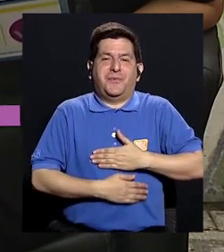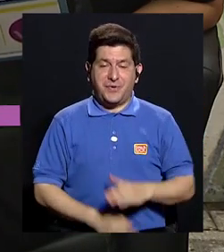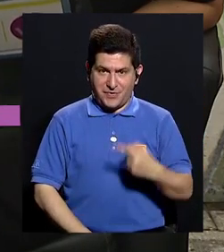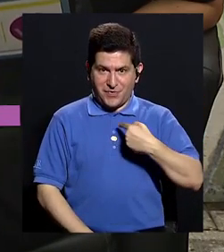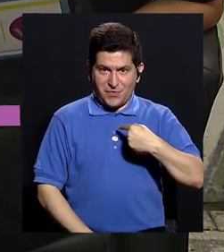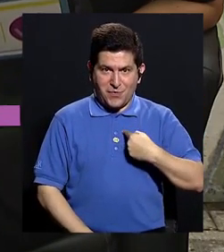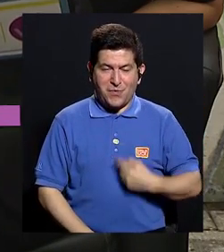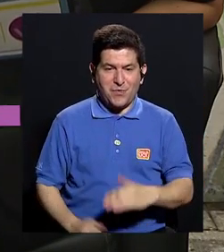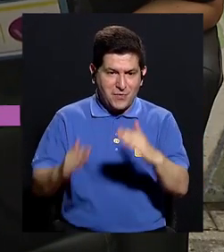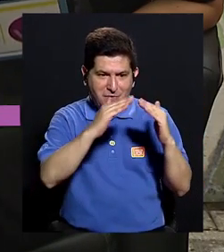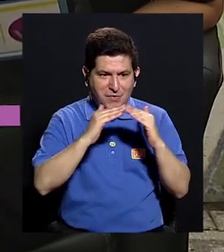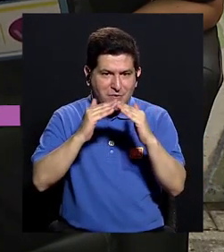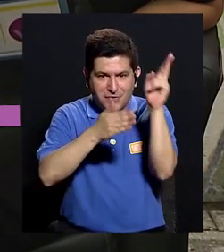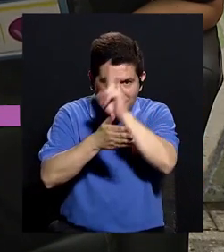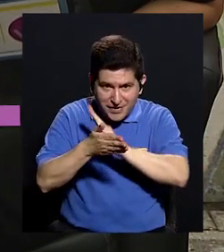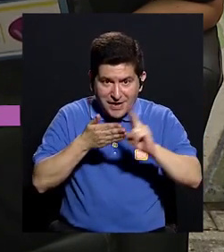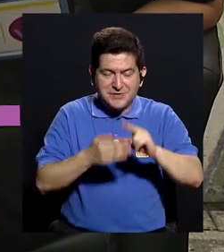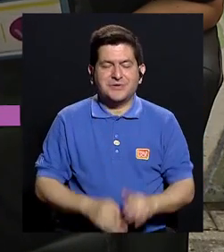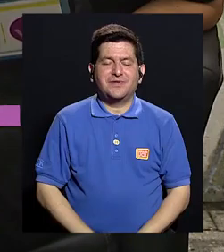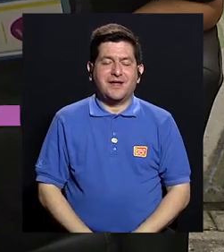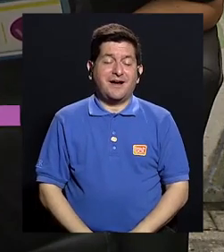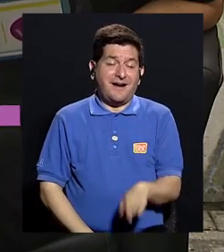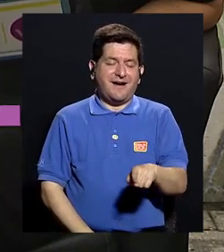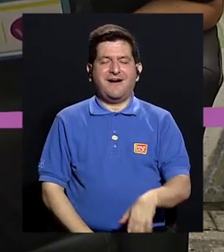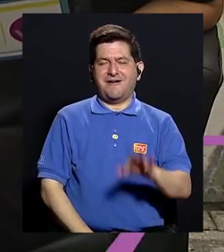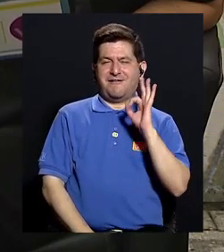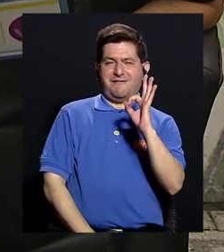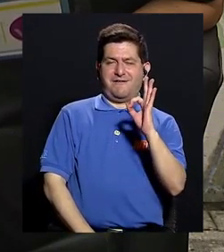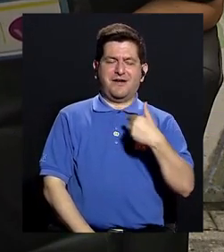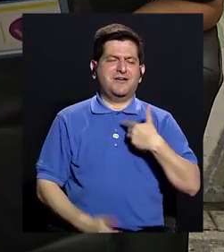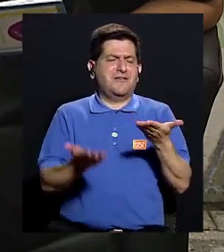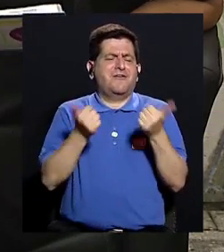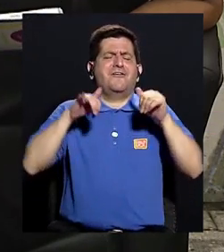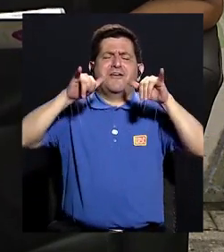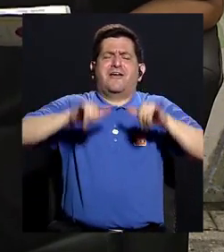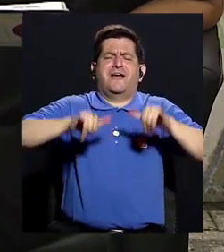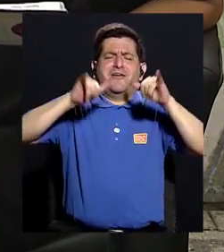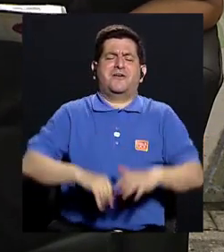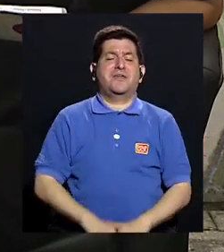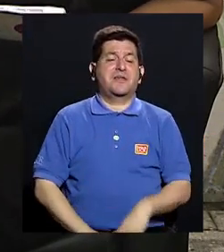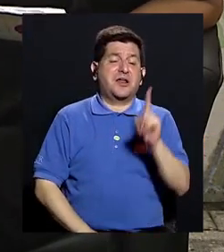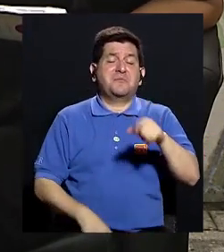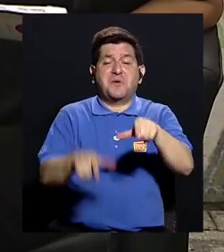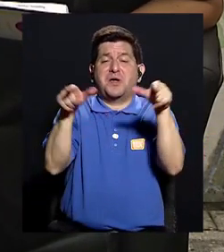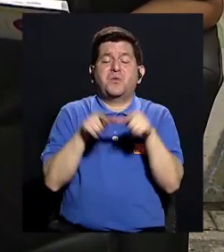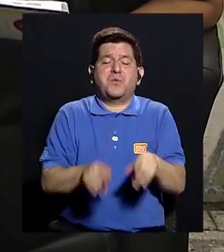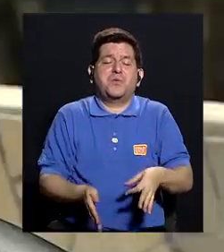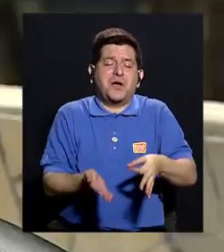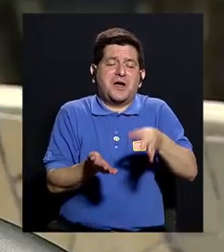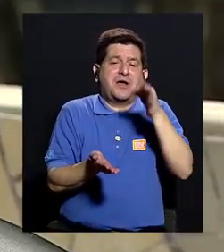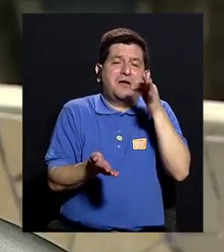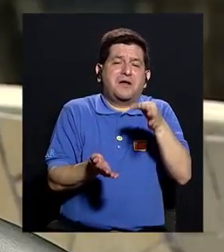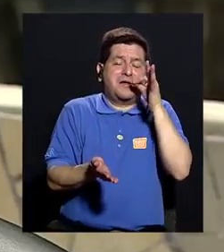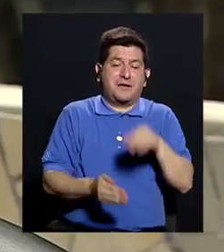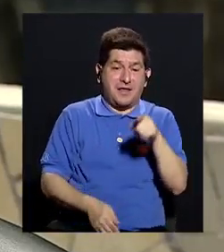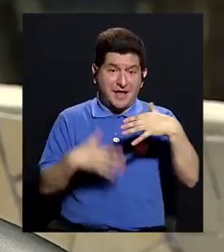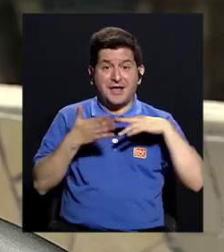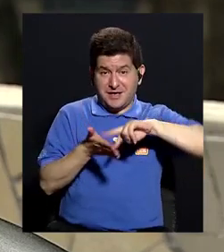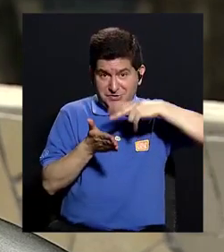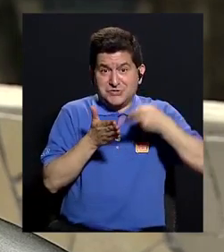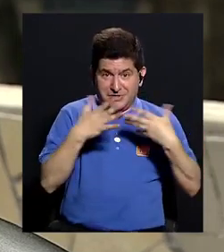donde estar en la ciudad sea rico, donde yo quiera quedarme en esa esquina tomándome un café, eso es salud